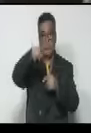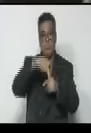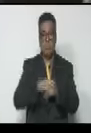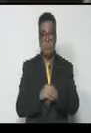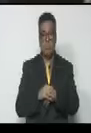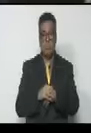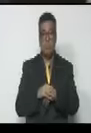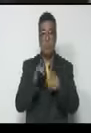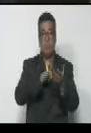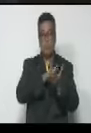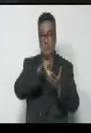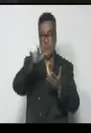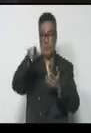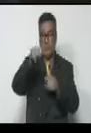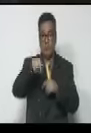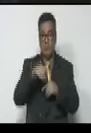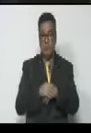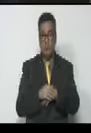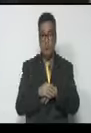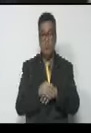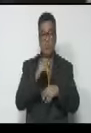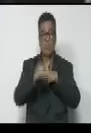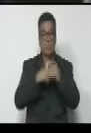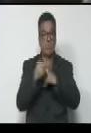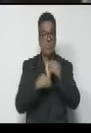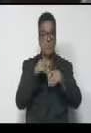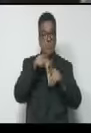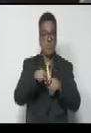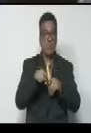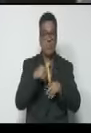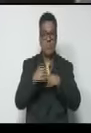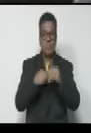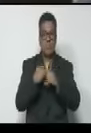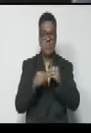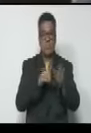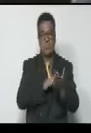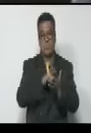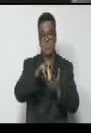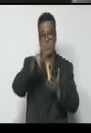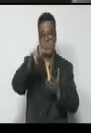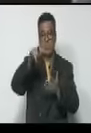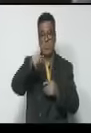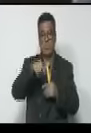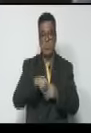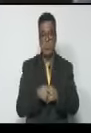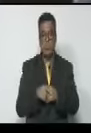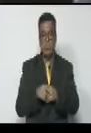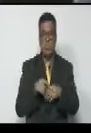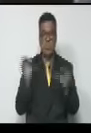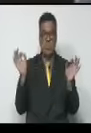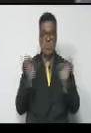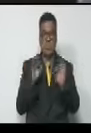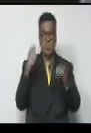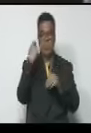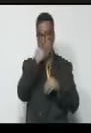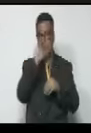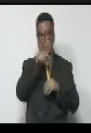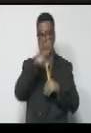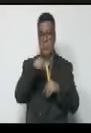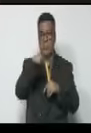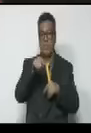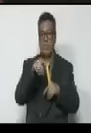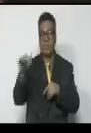de sobrevuelos, eso ha generado que esto no sea una ruta fácil para el narcotráfico. Pero ella